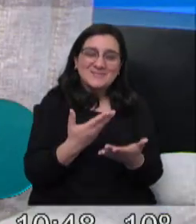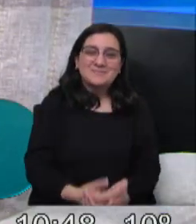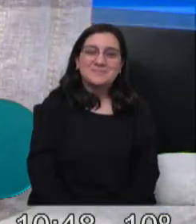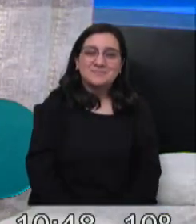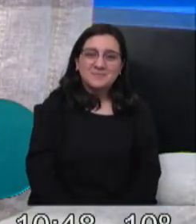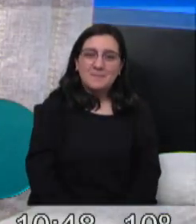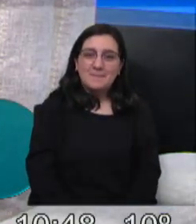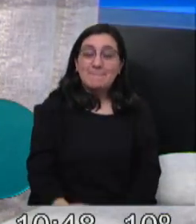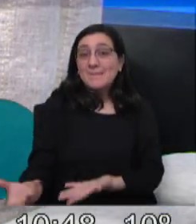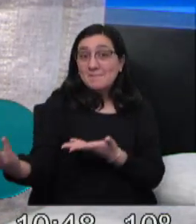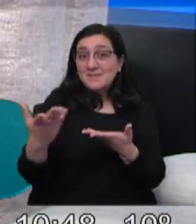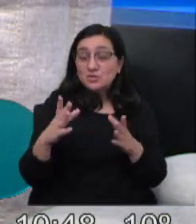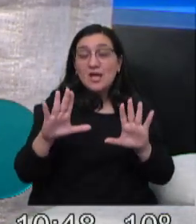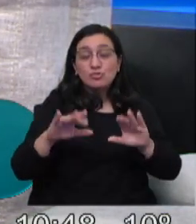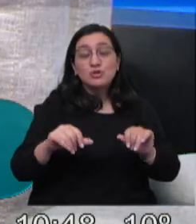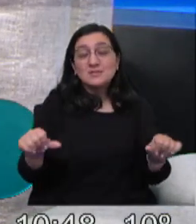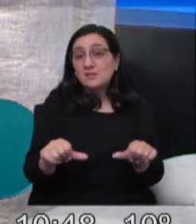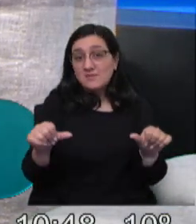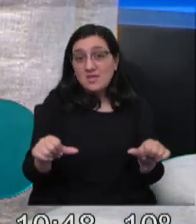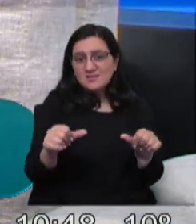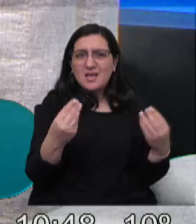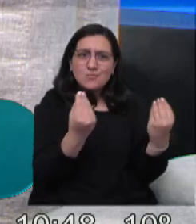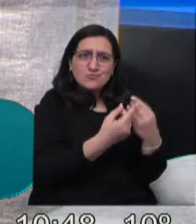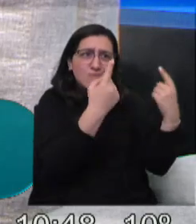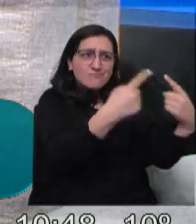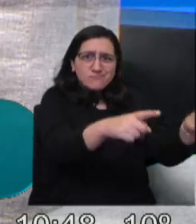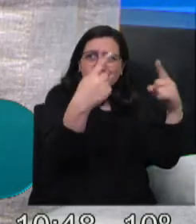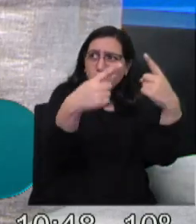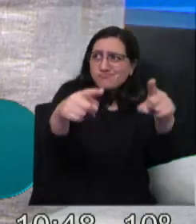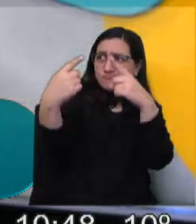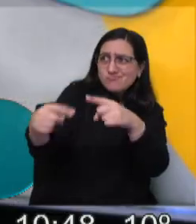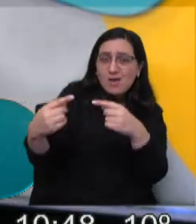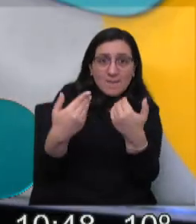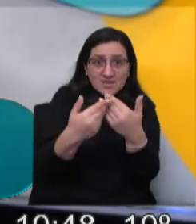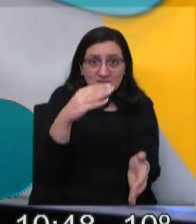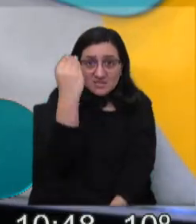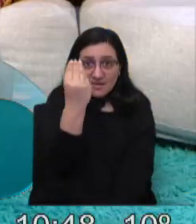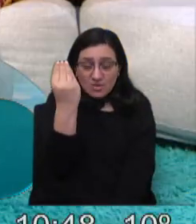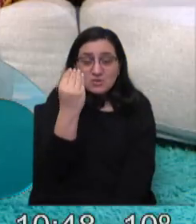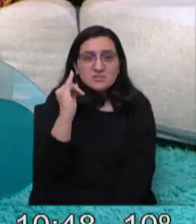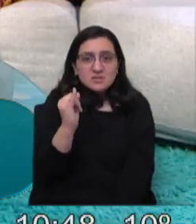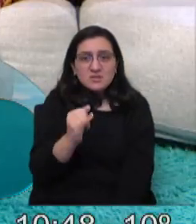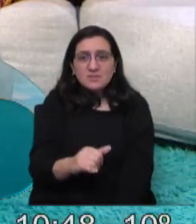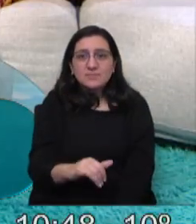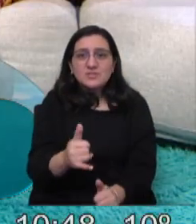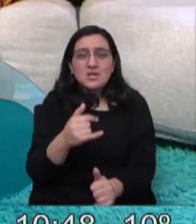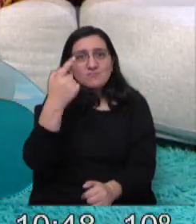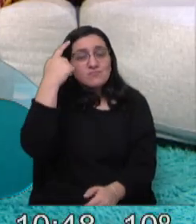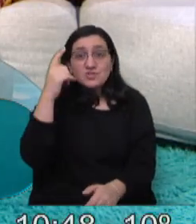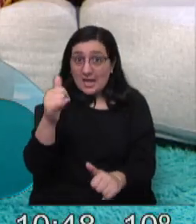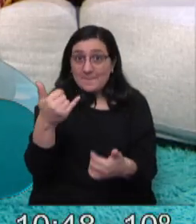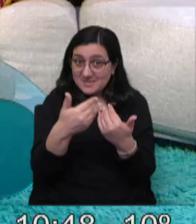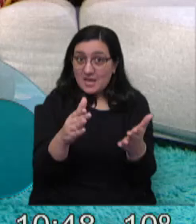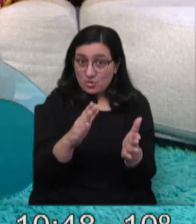Y están invitadas a todas las celebraciones, que hay montones por todo Montevideo. Sí, desde el sábado. Sí. Desde el sábado. Ya vienen ocurriendo, en realidad.